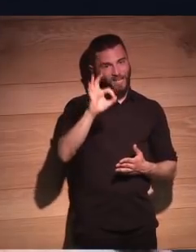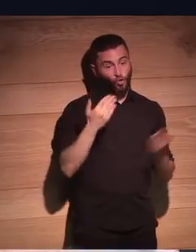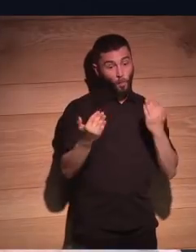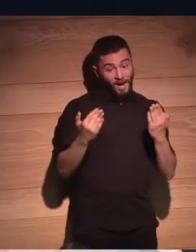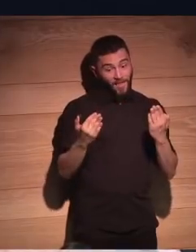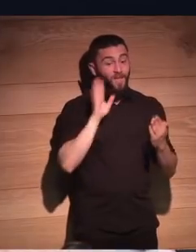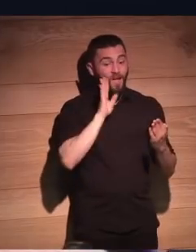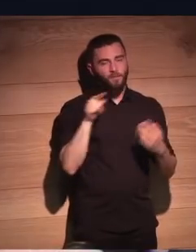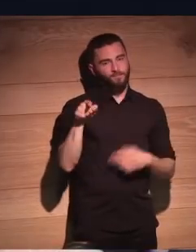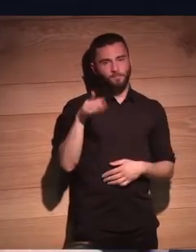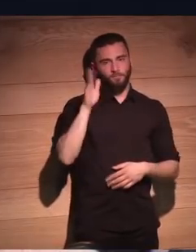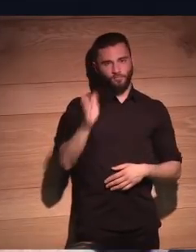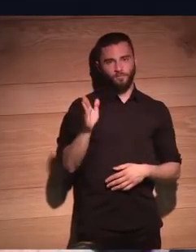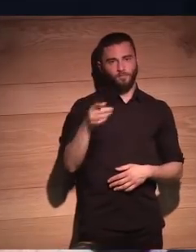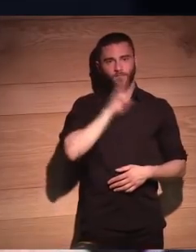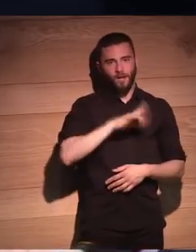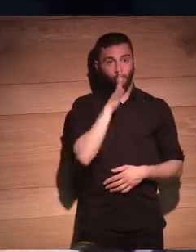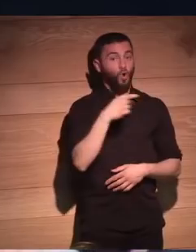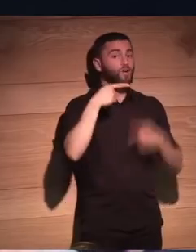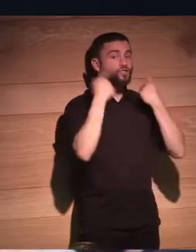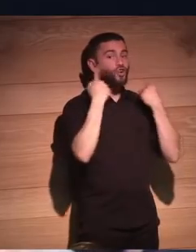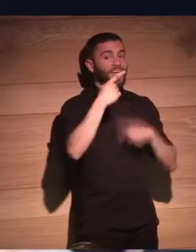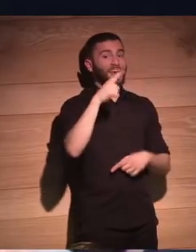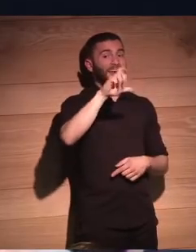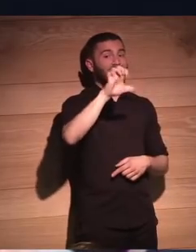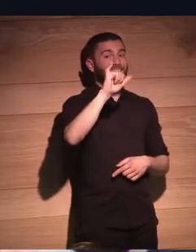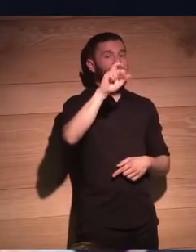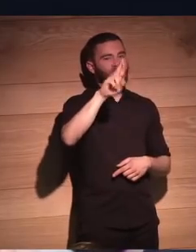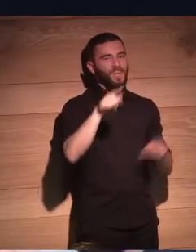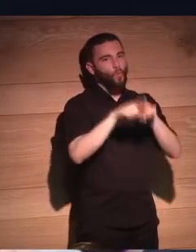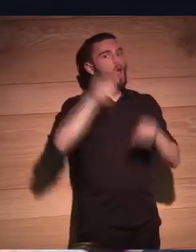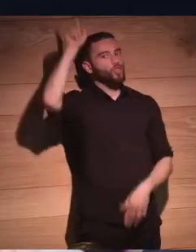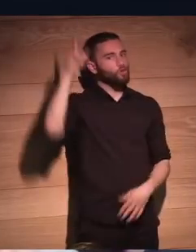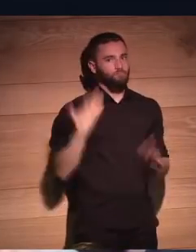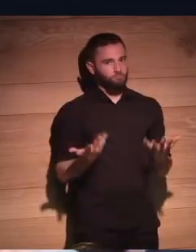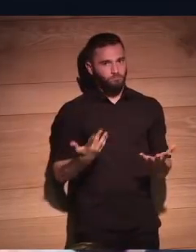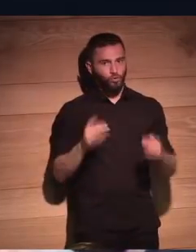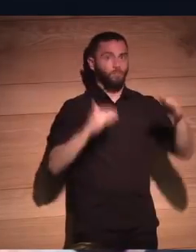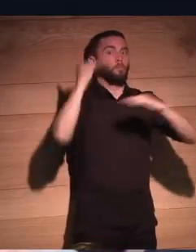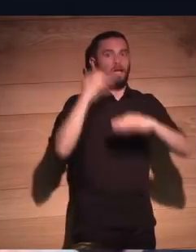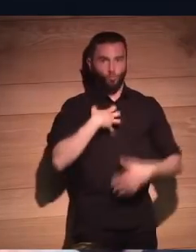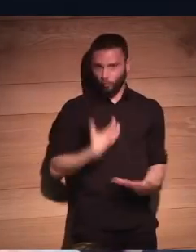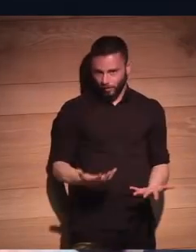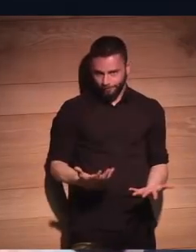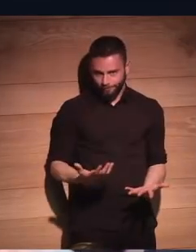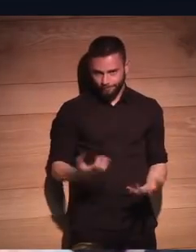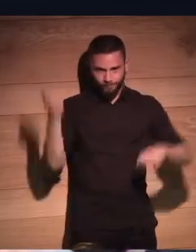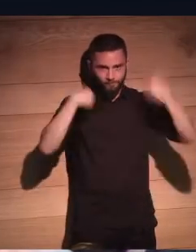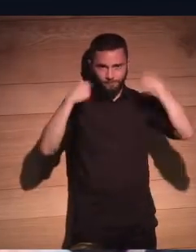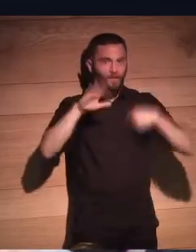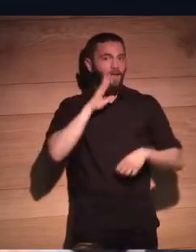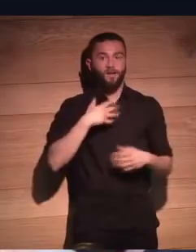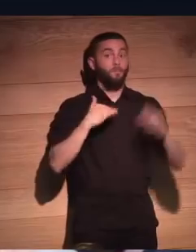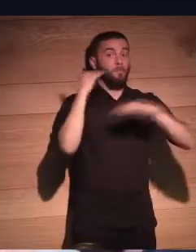porque para mí el Joker de Heath Ledger es Dios. Entonces no hay nada por encima de esa interpretación. Y